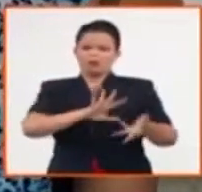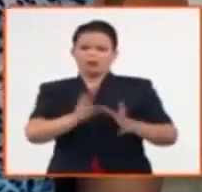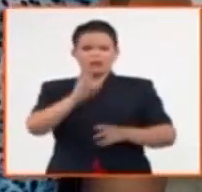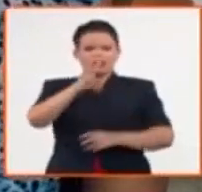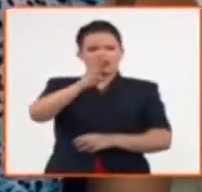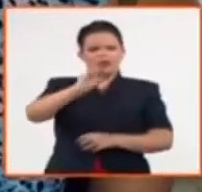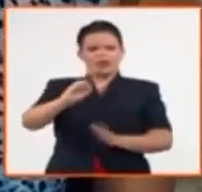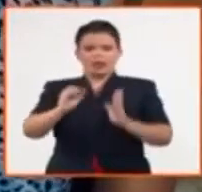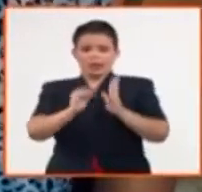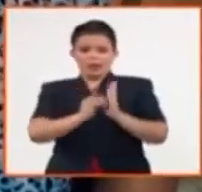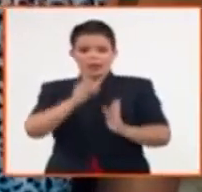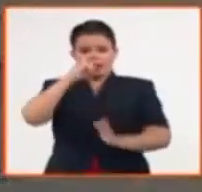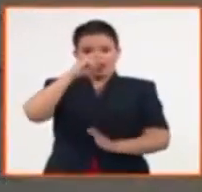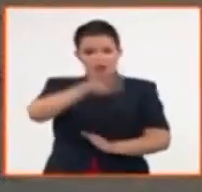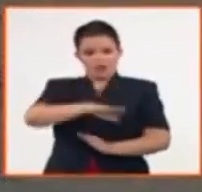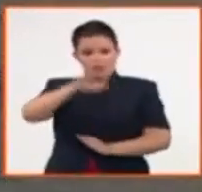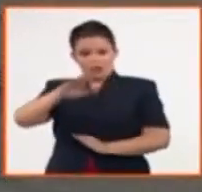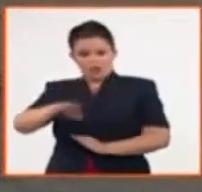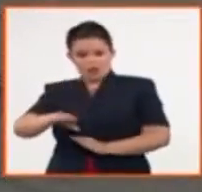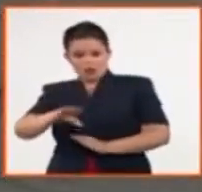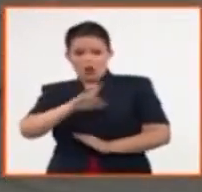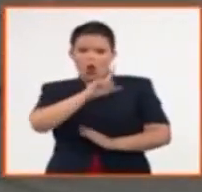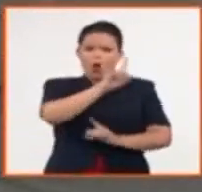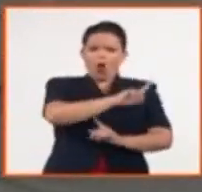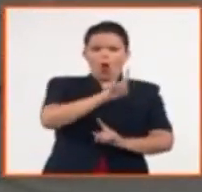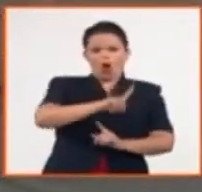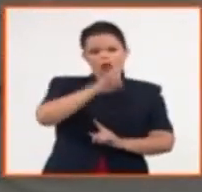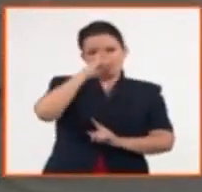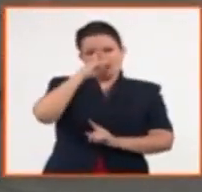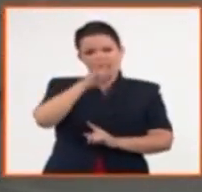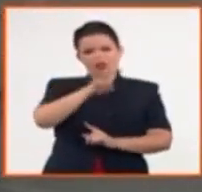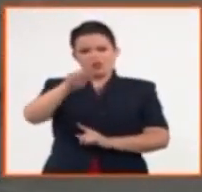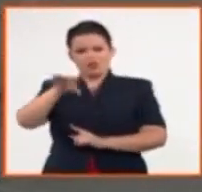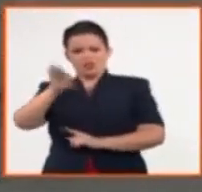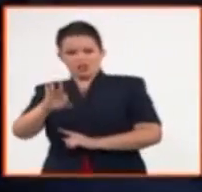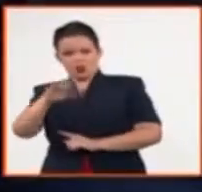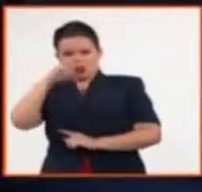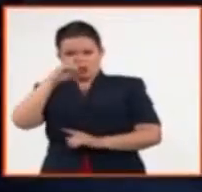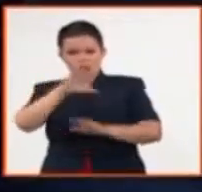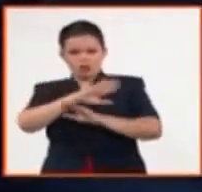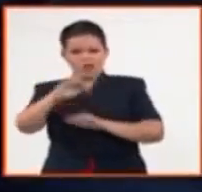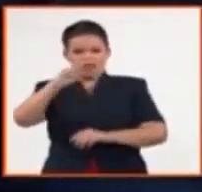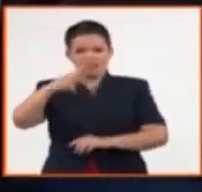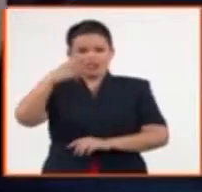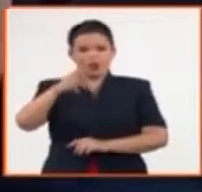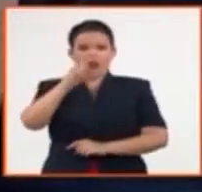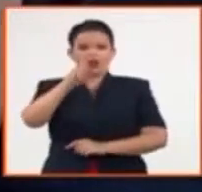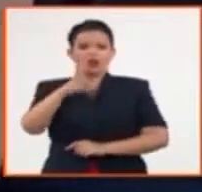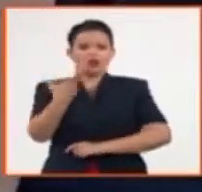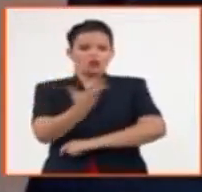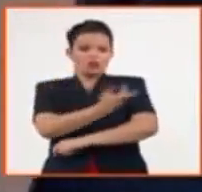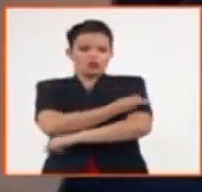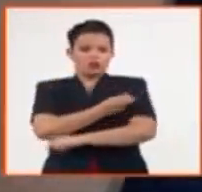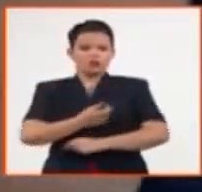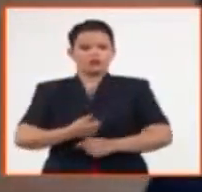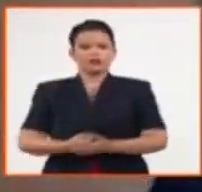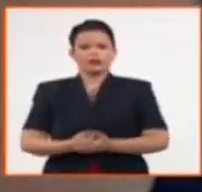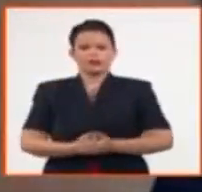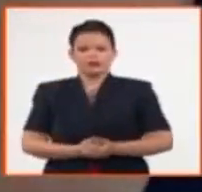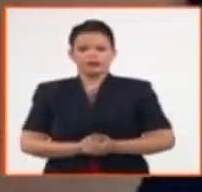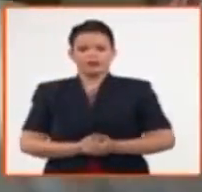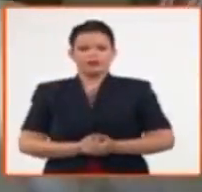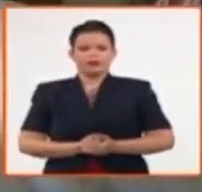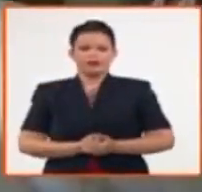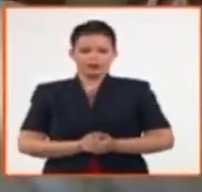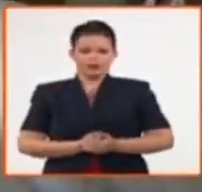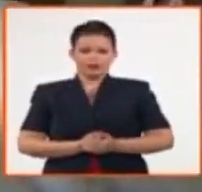18 años de edad ya cuentan con la primera dosis de Soberana 02. Después de haber terminado la campaña de